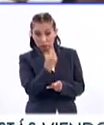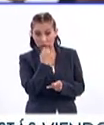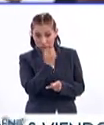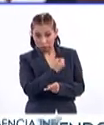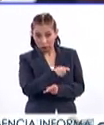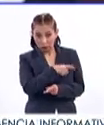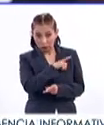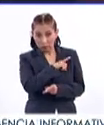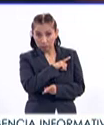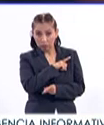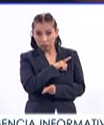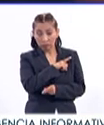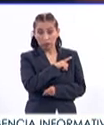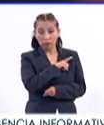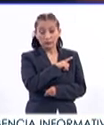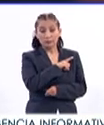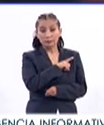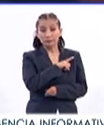nutritivos,